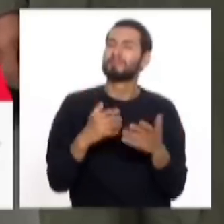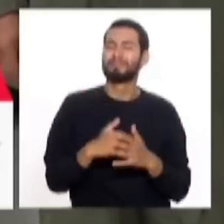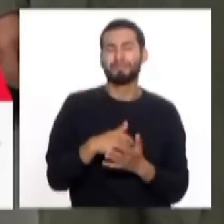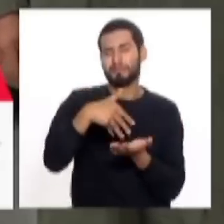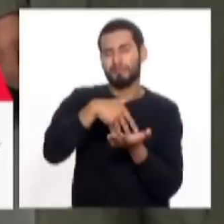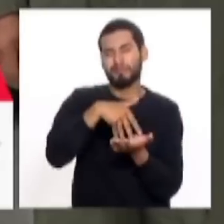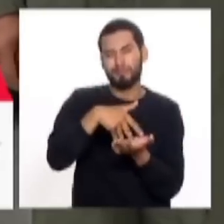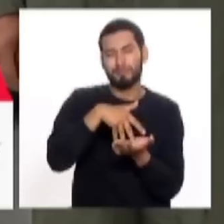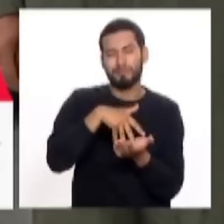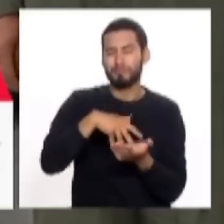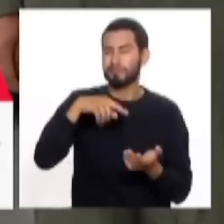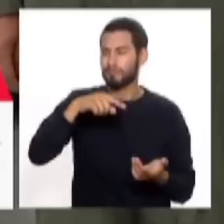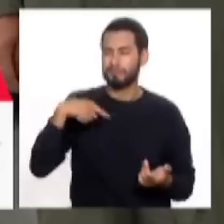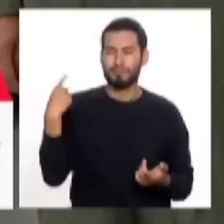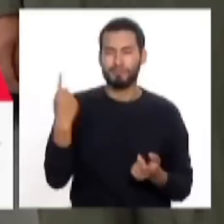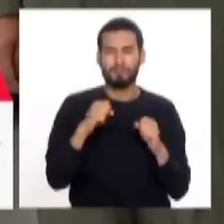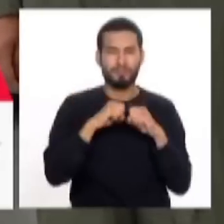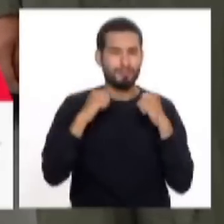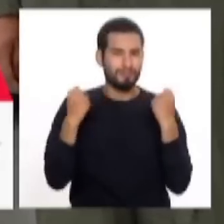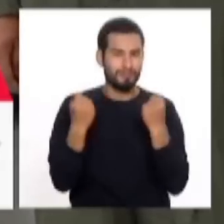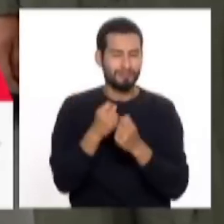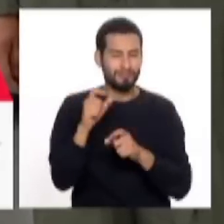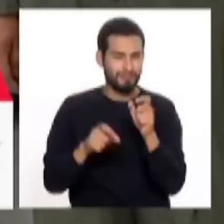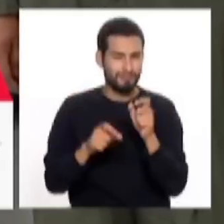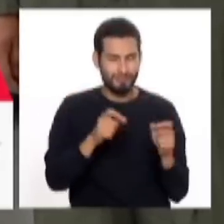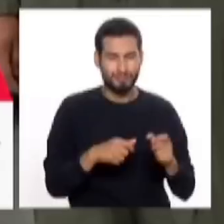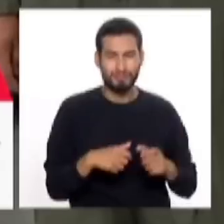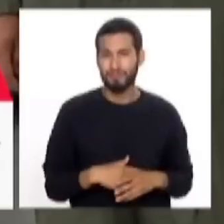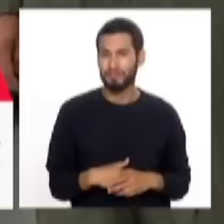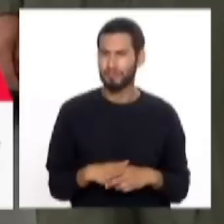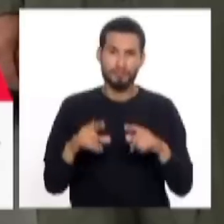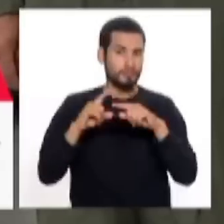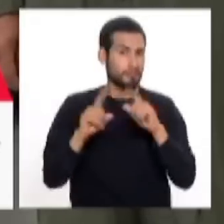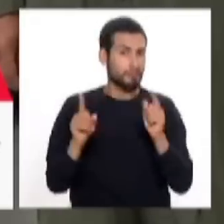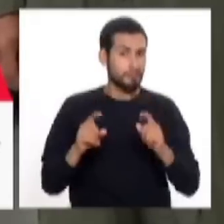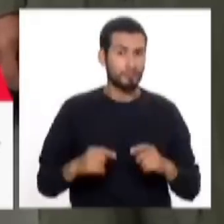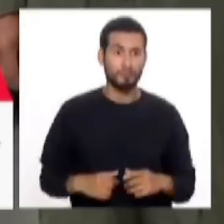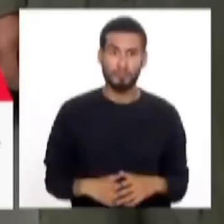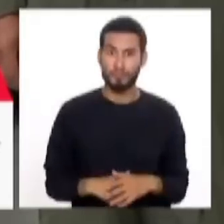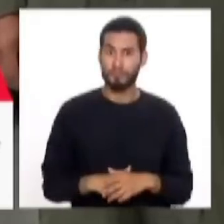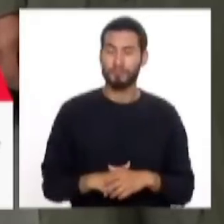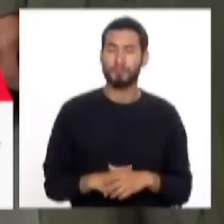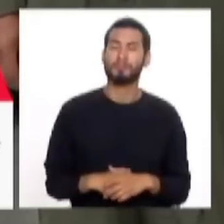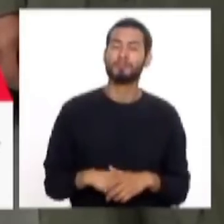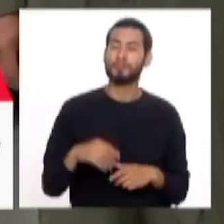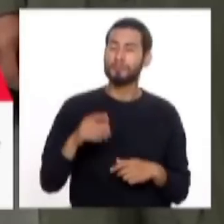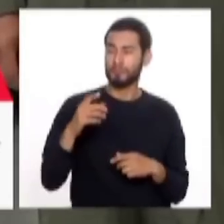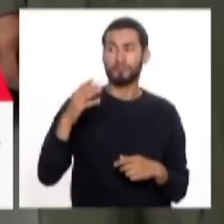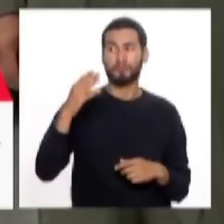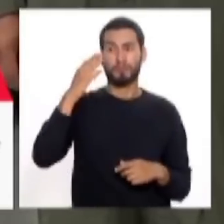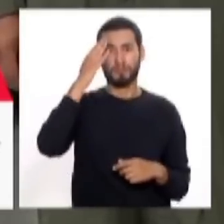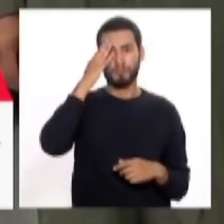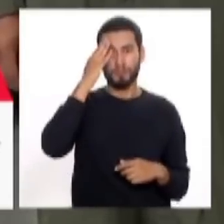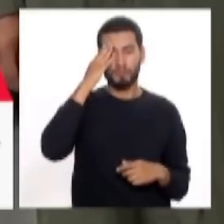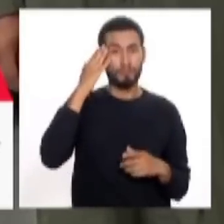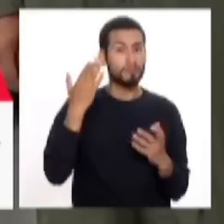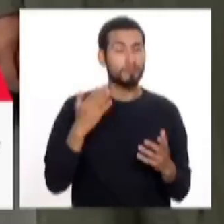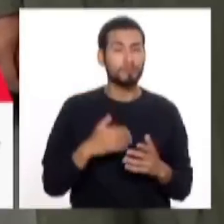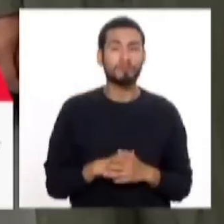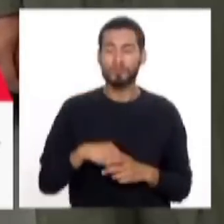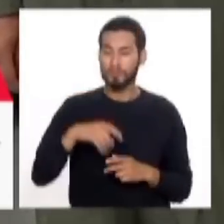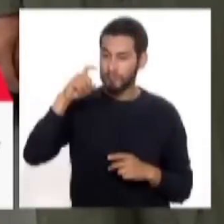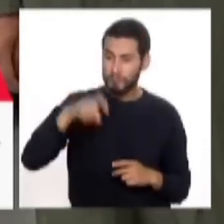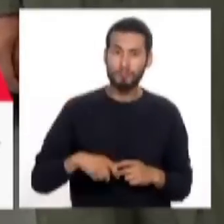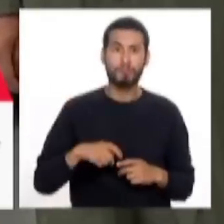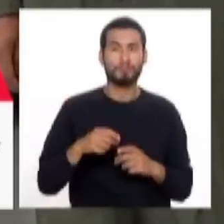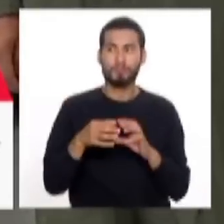vulnerabilidad de nuestra sociedad. Pero al mismo tiempo nos han enseñado que debemos